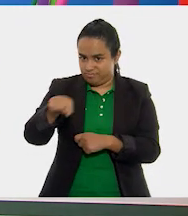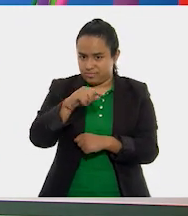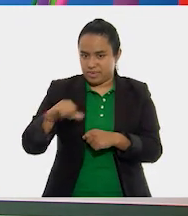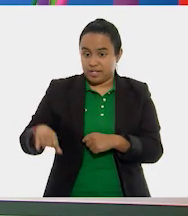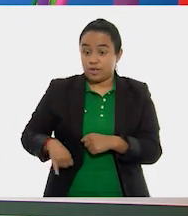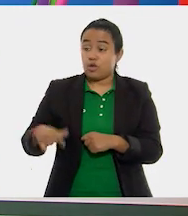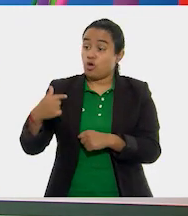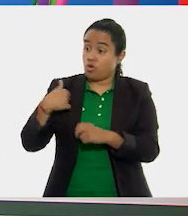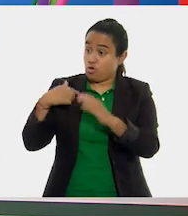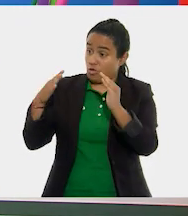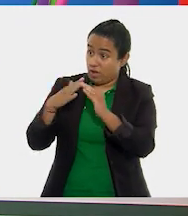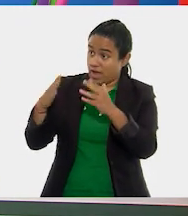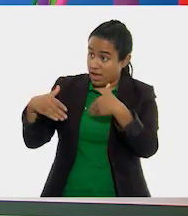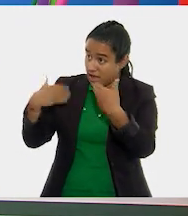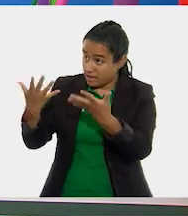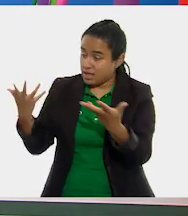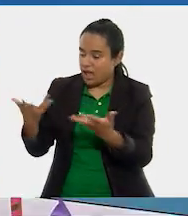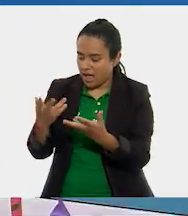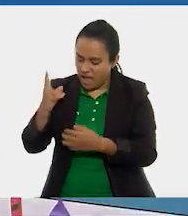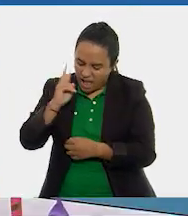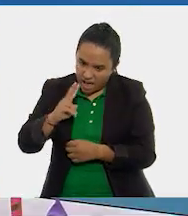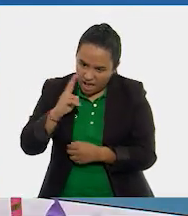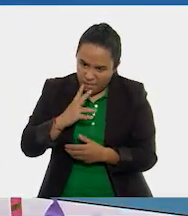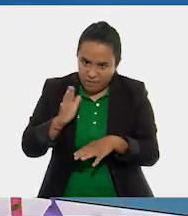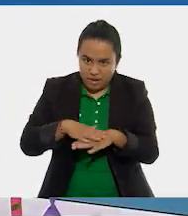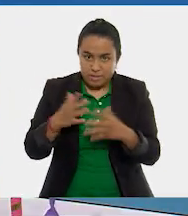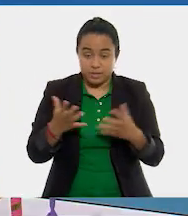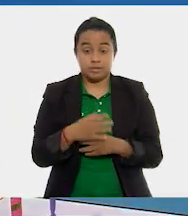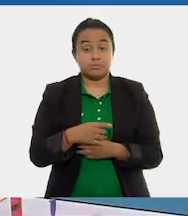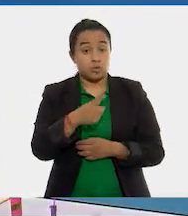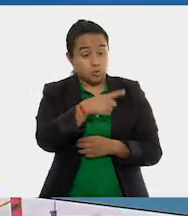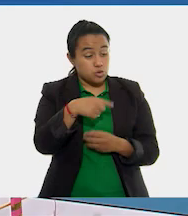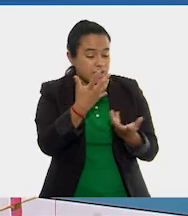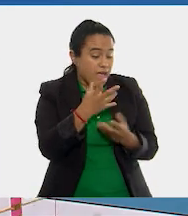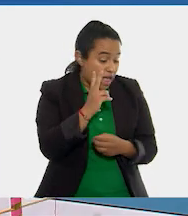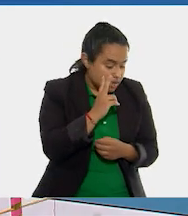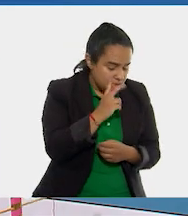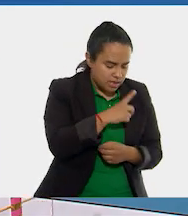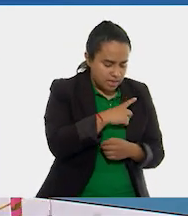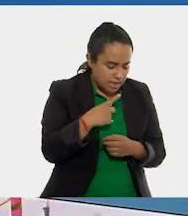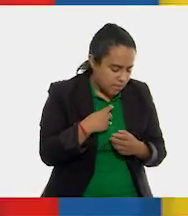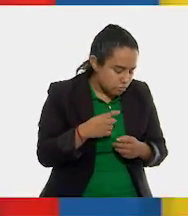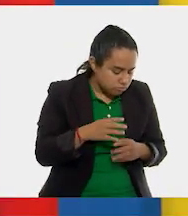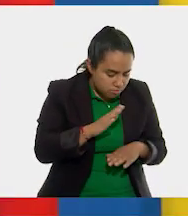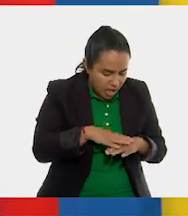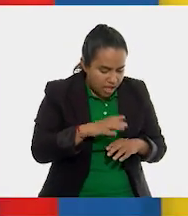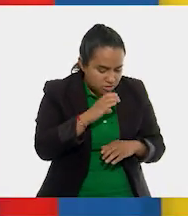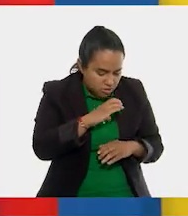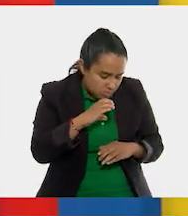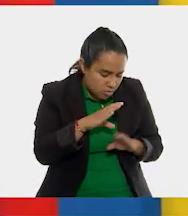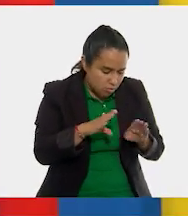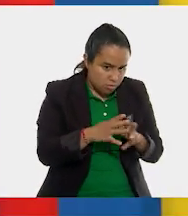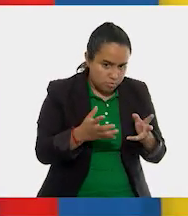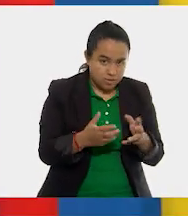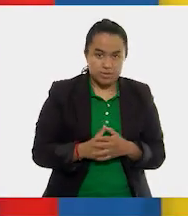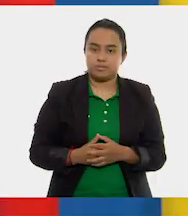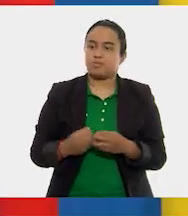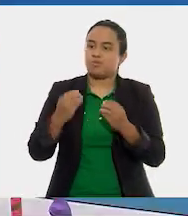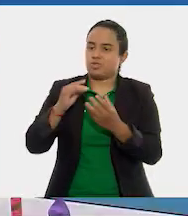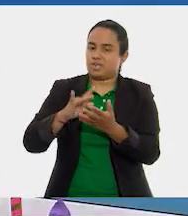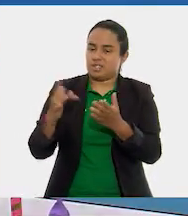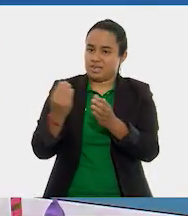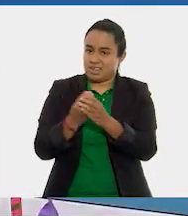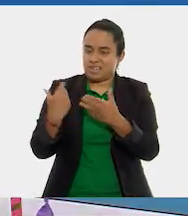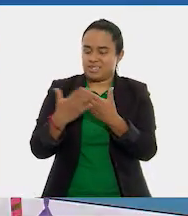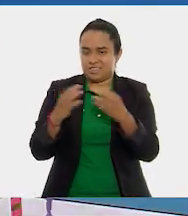llegando a mi casa lo voy a hacer. Es importante observar lo que experimentamos y comprobarlo. Muchísimas gracias, maestra. Nos vemos en la siguiente